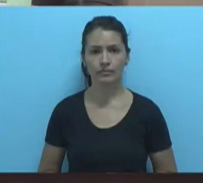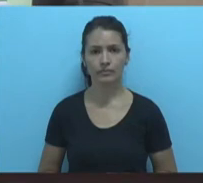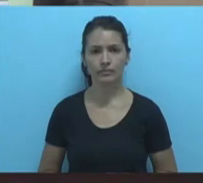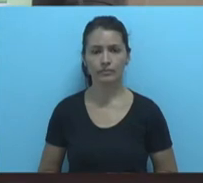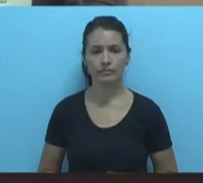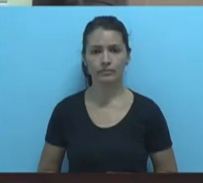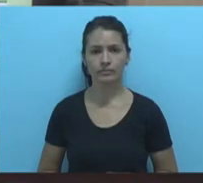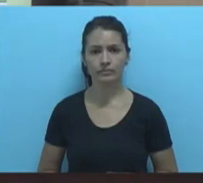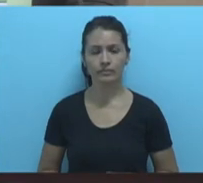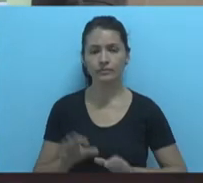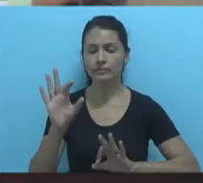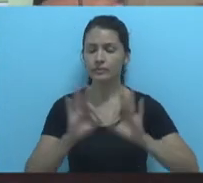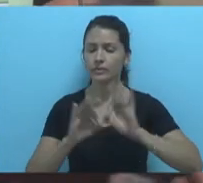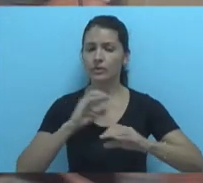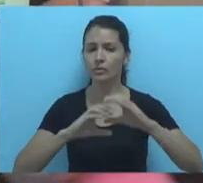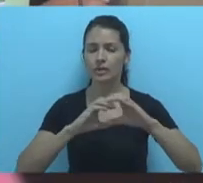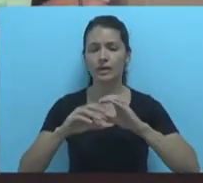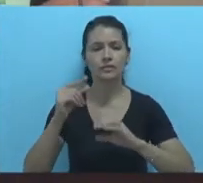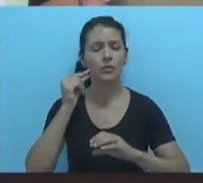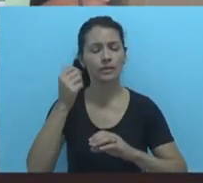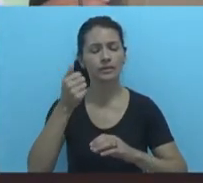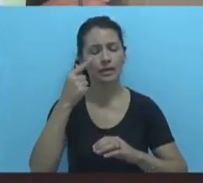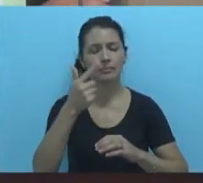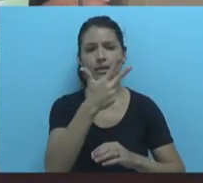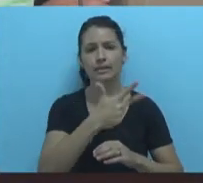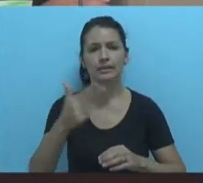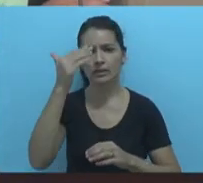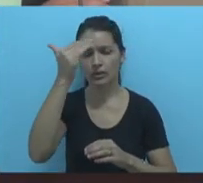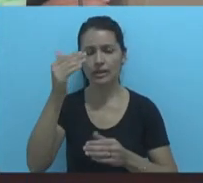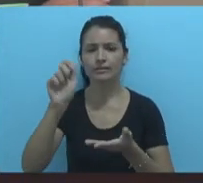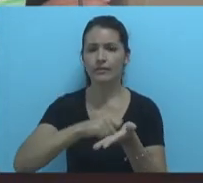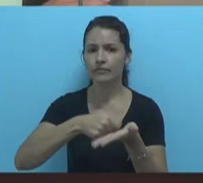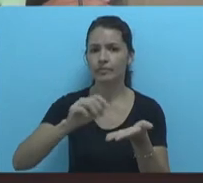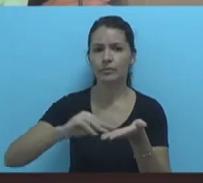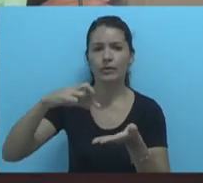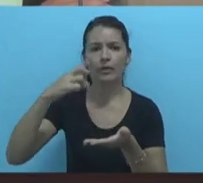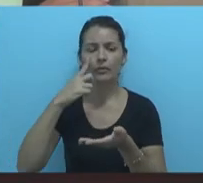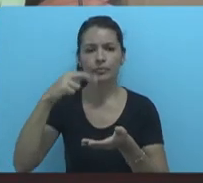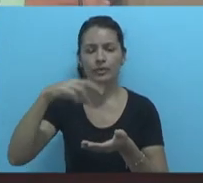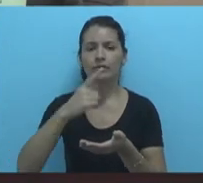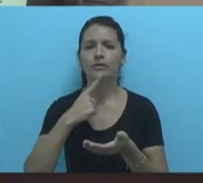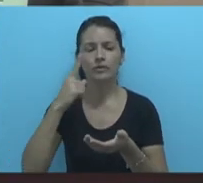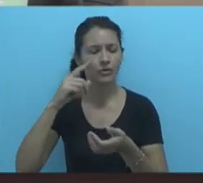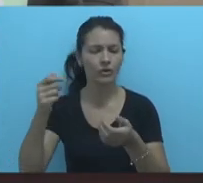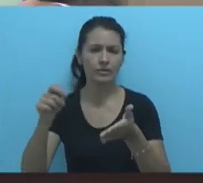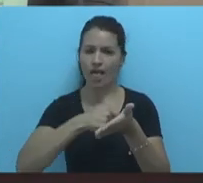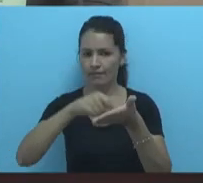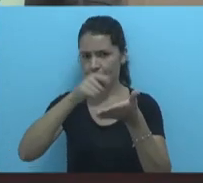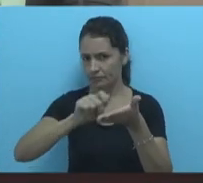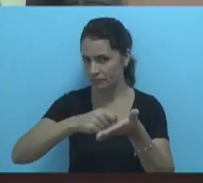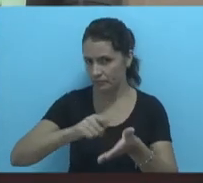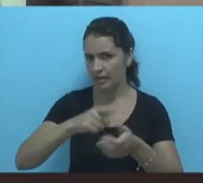Proyecto de comunicación 46.315 del diputado Pinotti, conjuntamente con la firma diputada García, Mahmoud, Pelati,